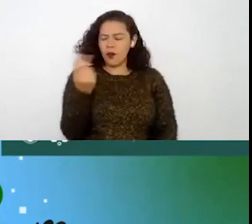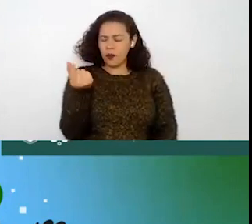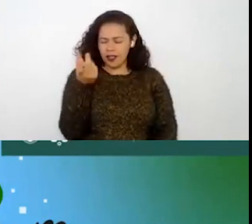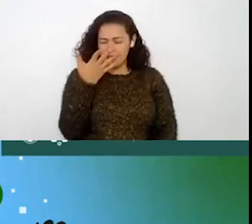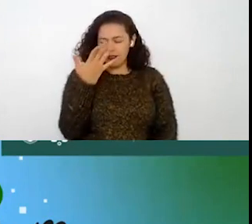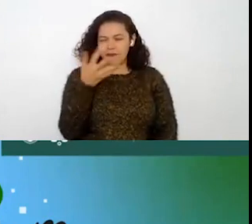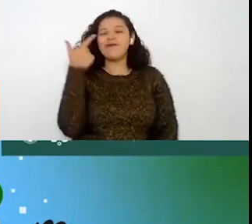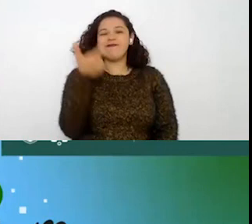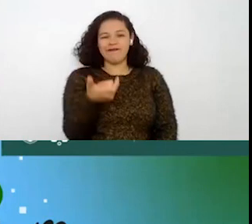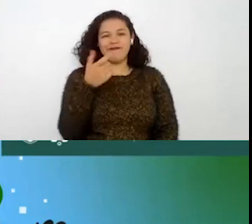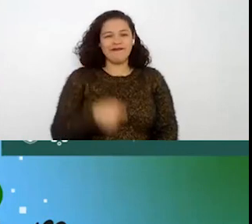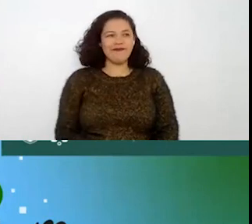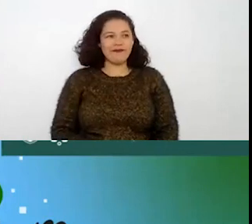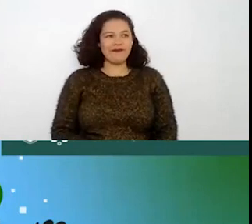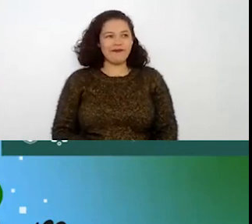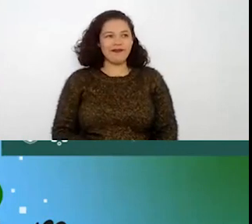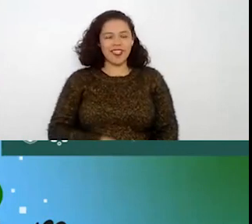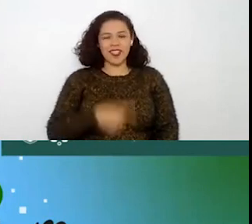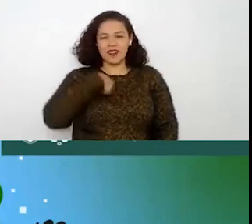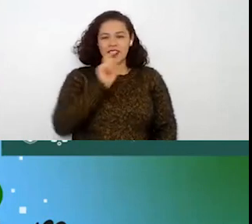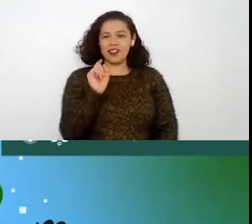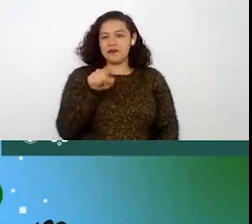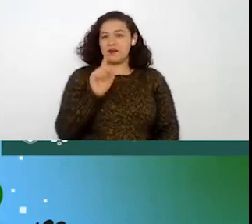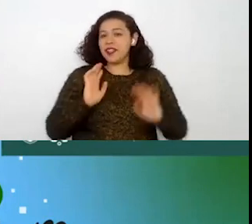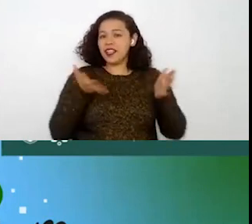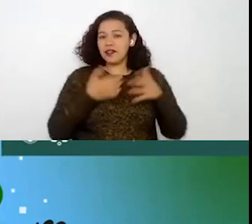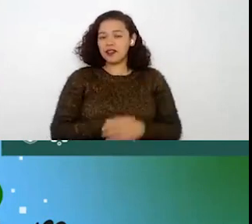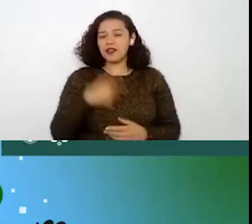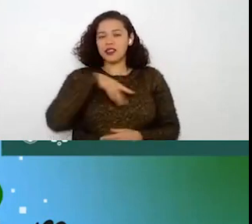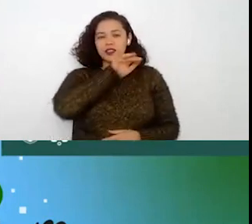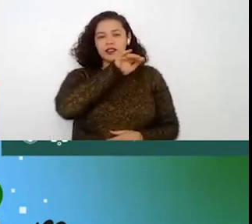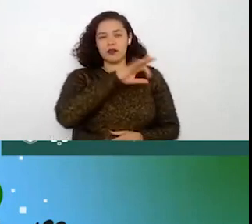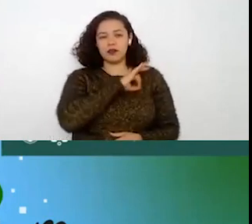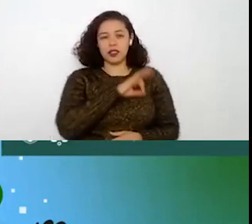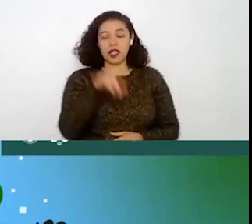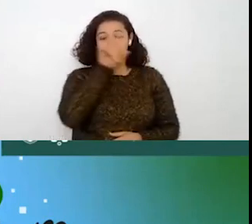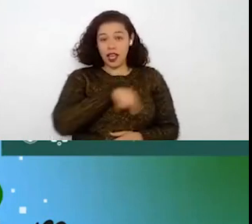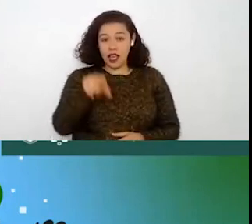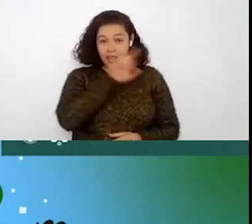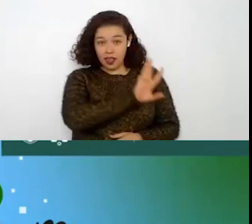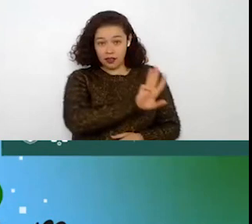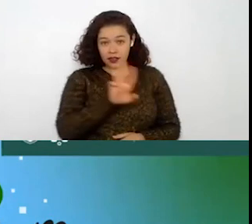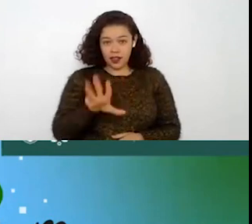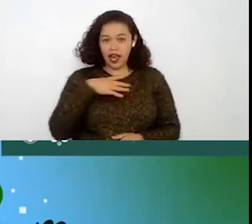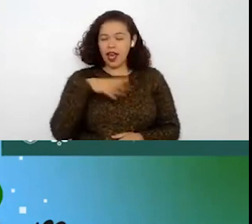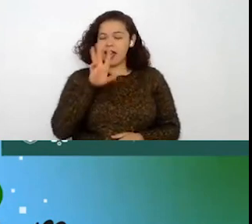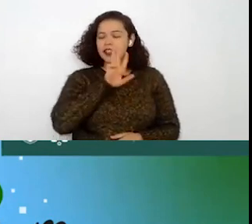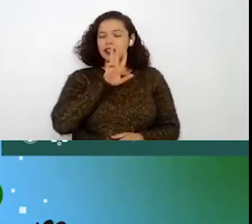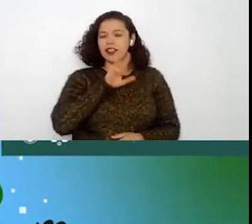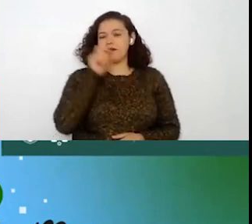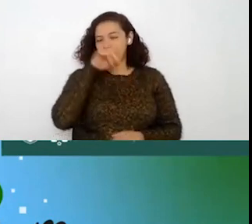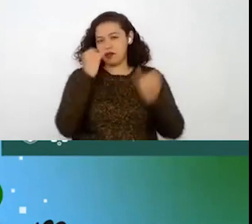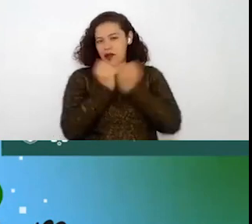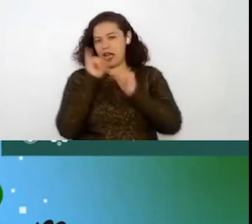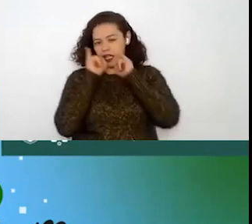financiero le dan clic aquí y lo pueden solicitar y si no Esto está en la página de la junta